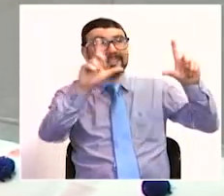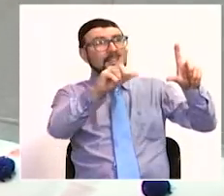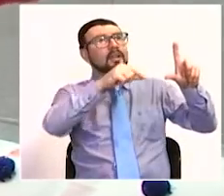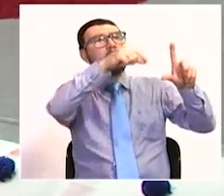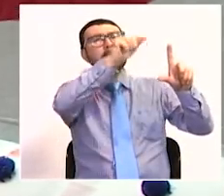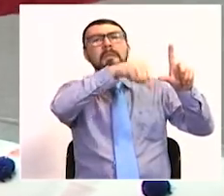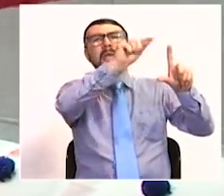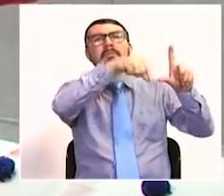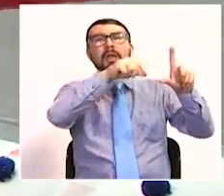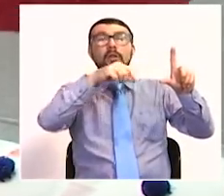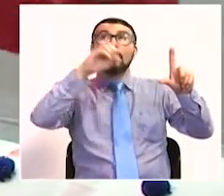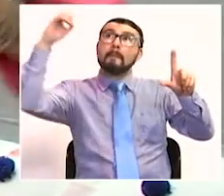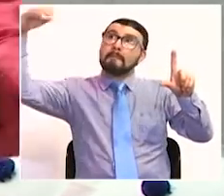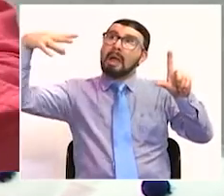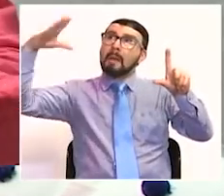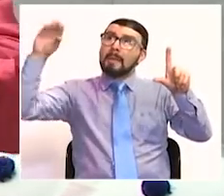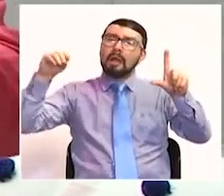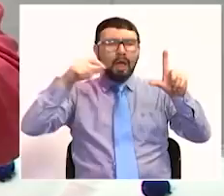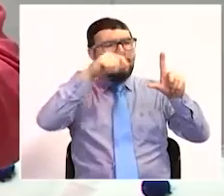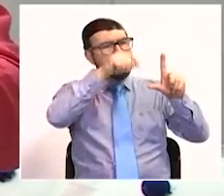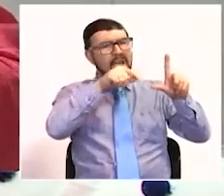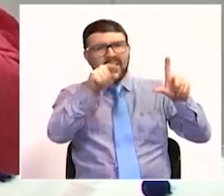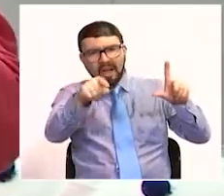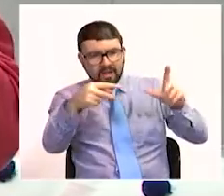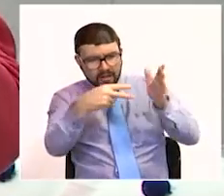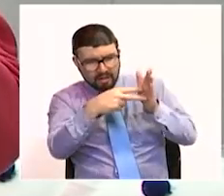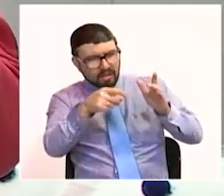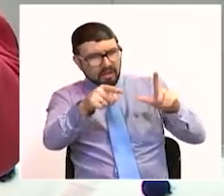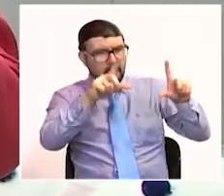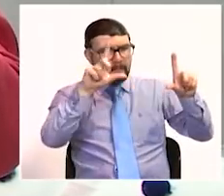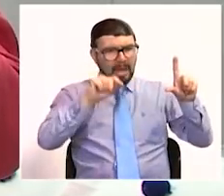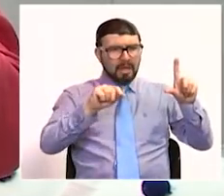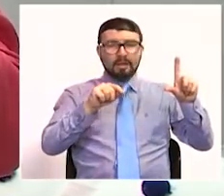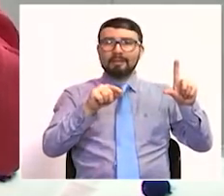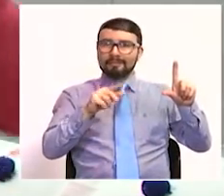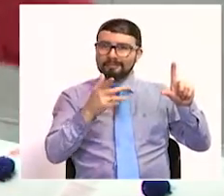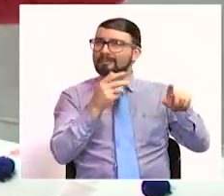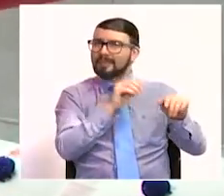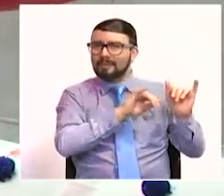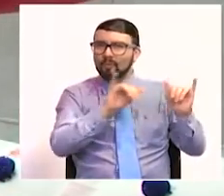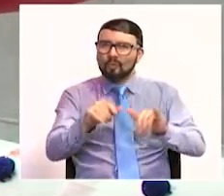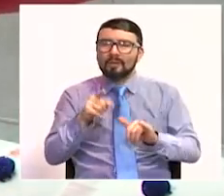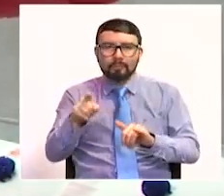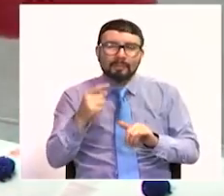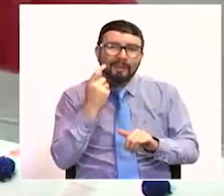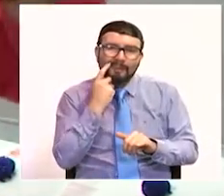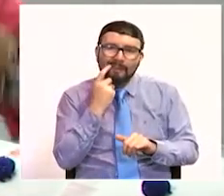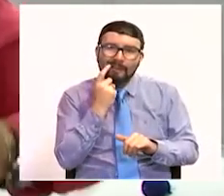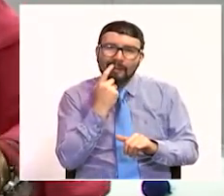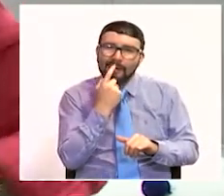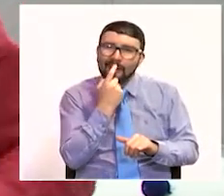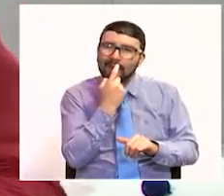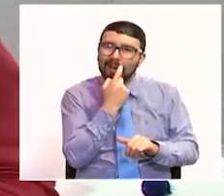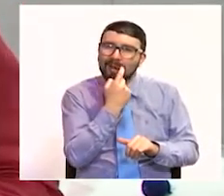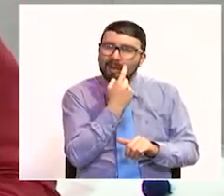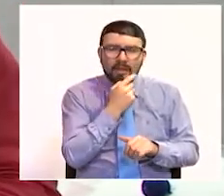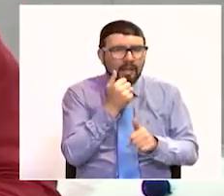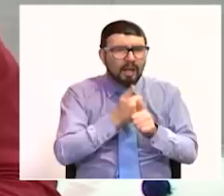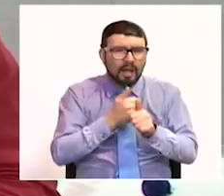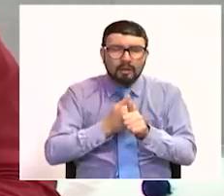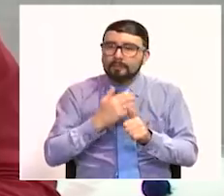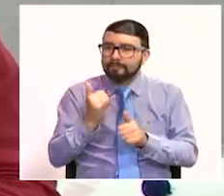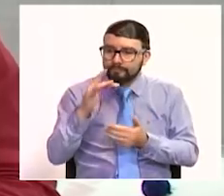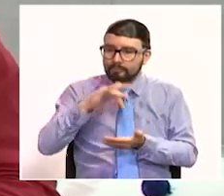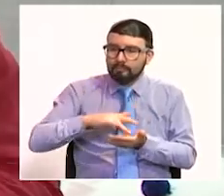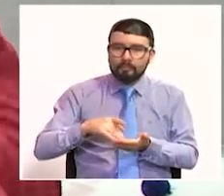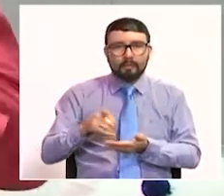es la luz del segundo piso, que es la de la nevera, que es la del garaje. Así es cada pieza dentaria relacionada desde la corteza cerebral con cada uno